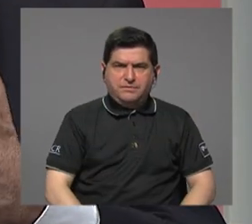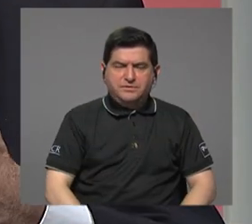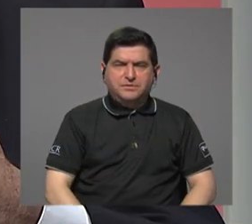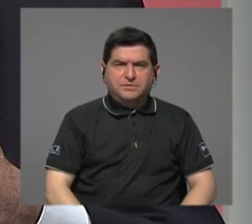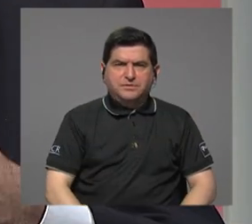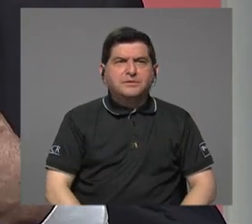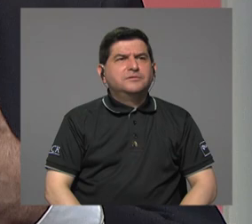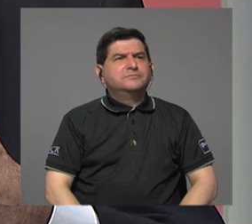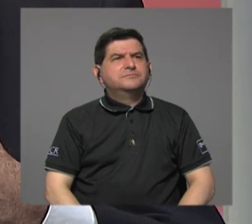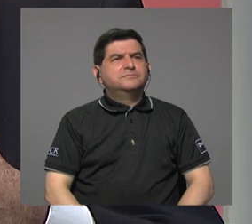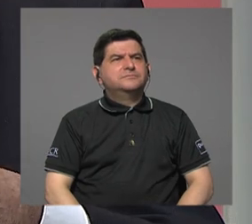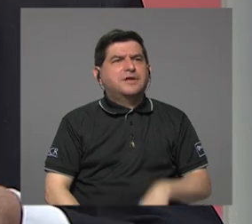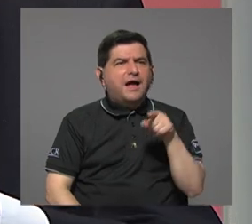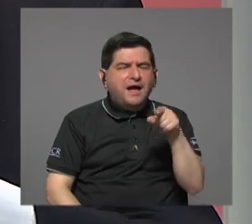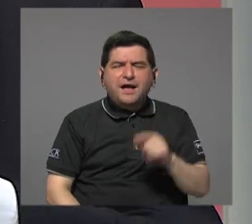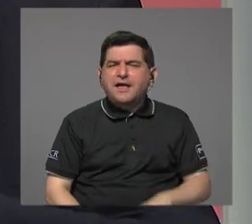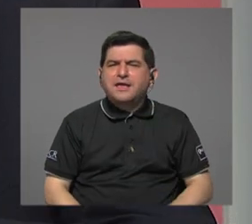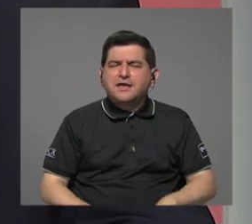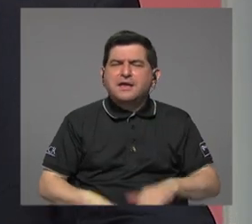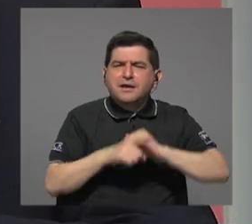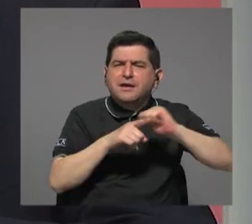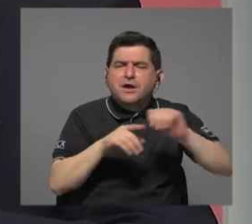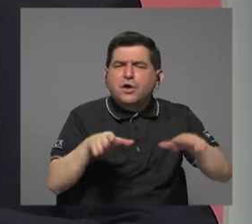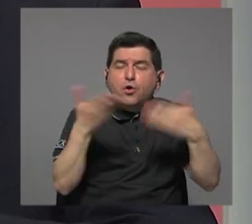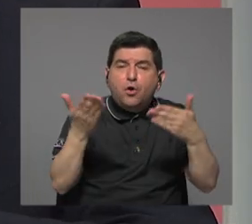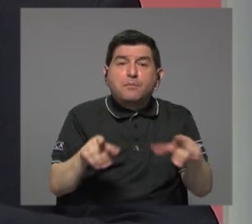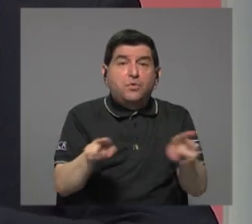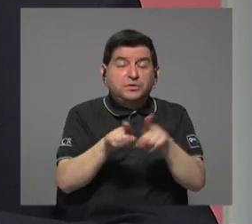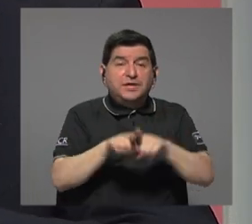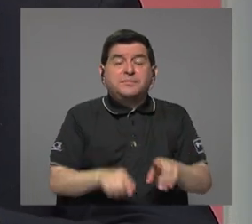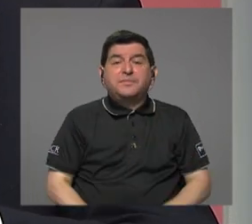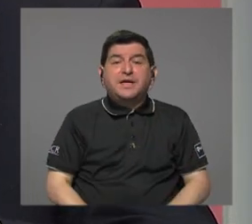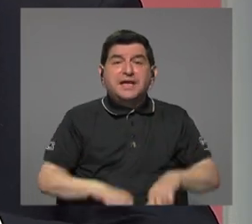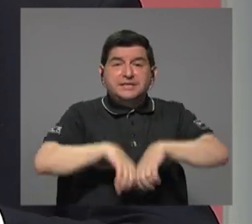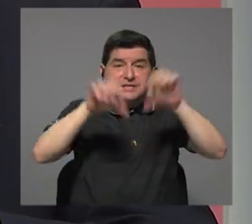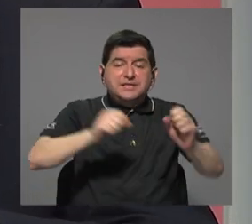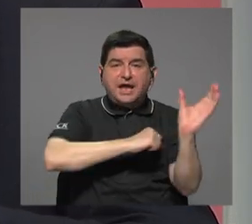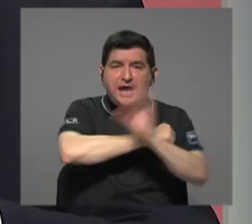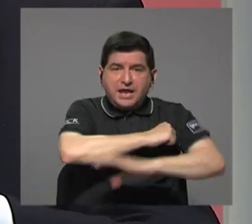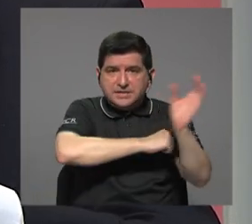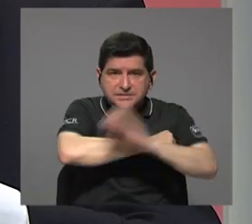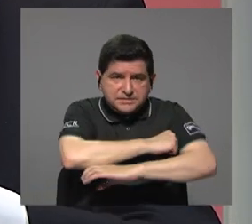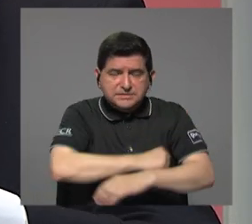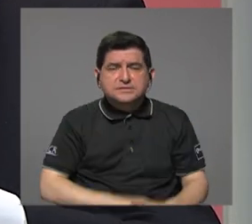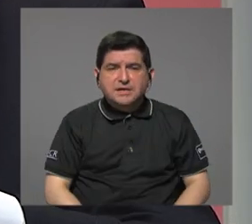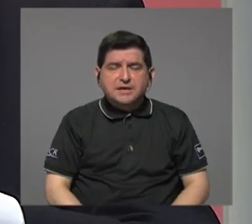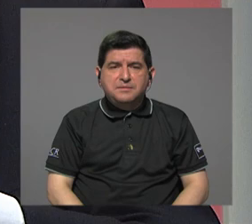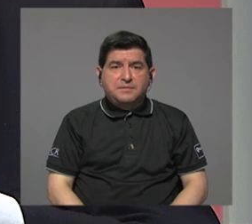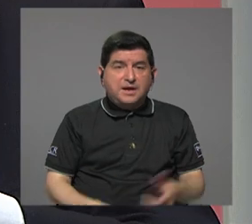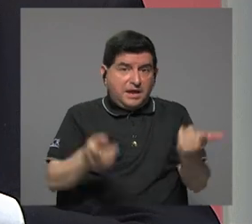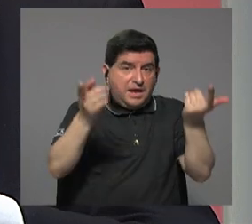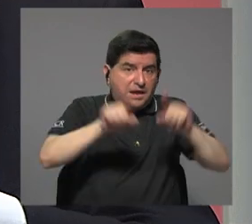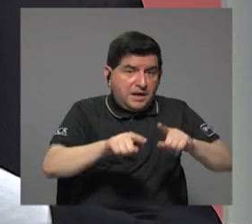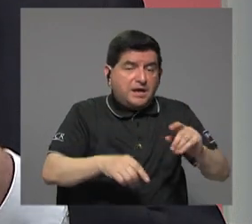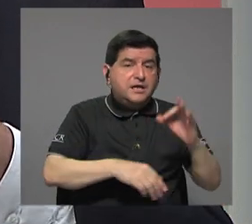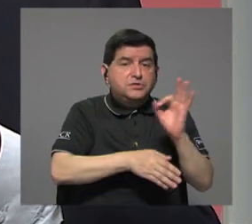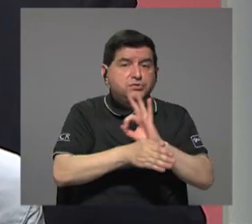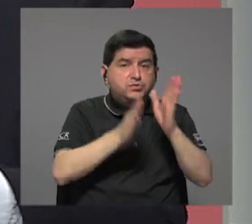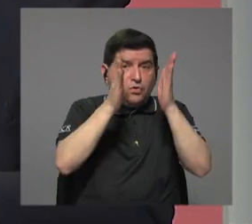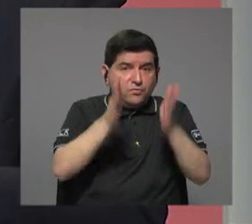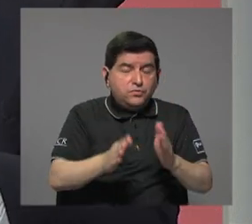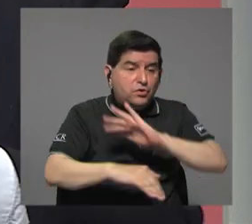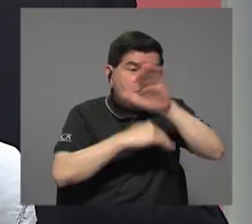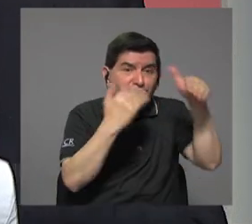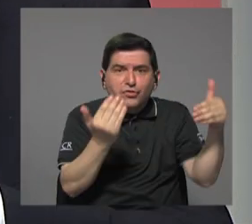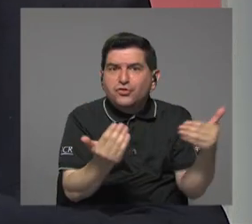como se entrenaban los funcionarios e incluso del régimen sancionatorio de cómo se fundó se sancionaban funcionarios de